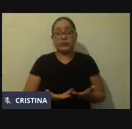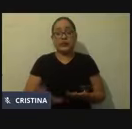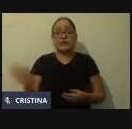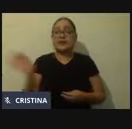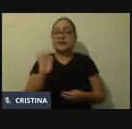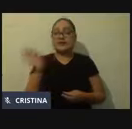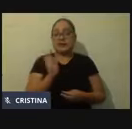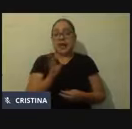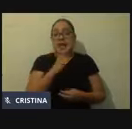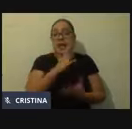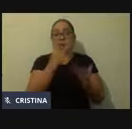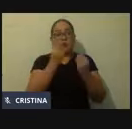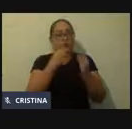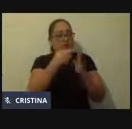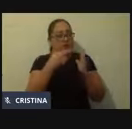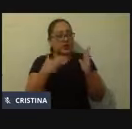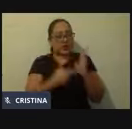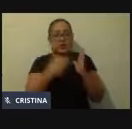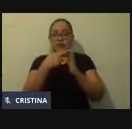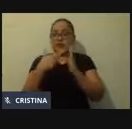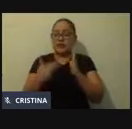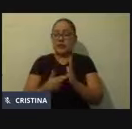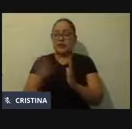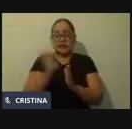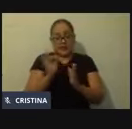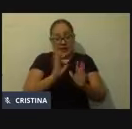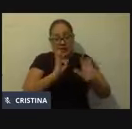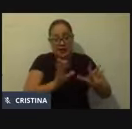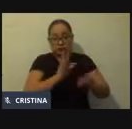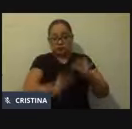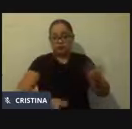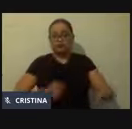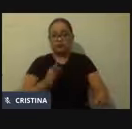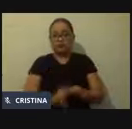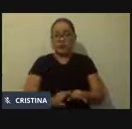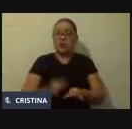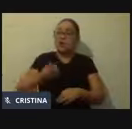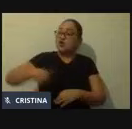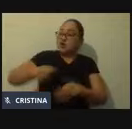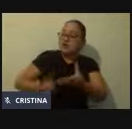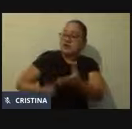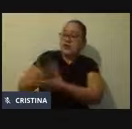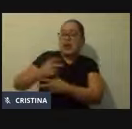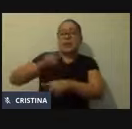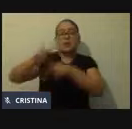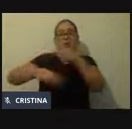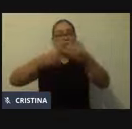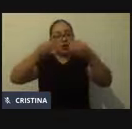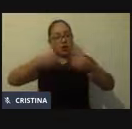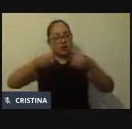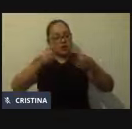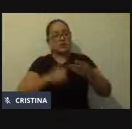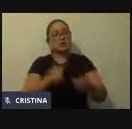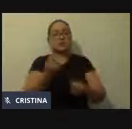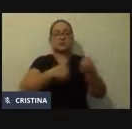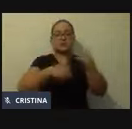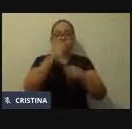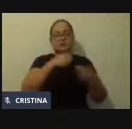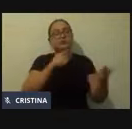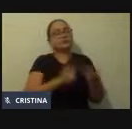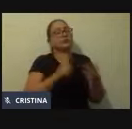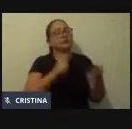muchas restricciones cuando regresemos pospandémicamente a la vida, en las oficinas, en las tiendas, en los centros